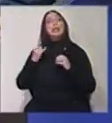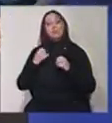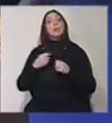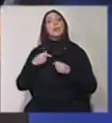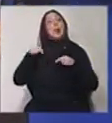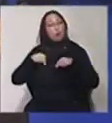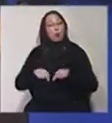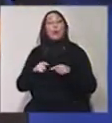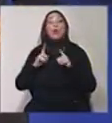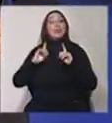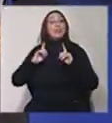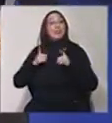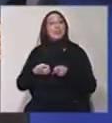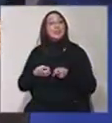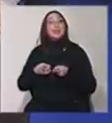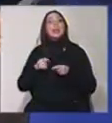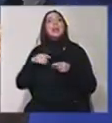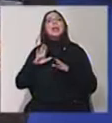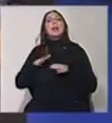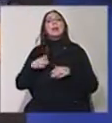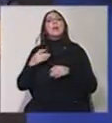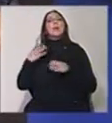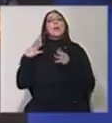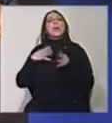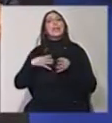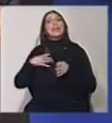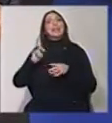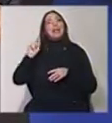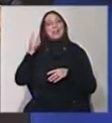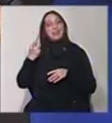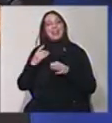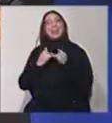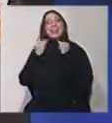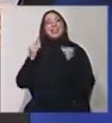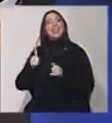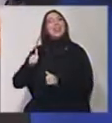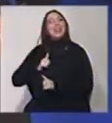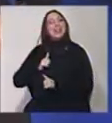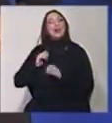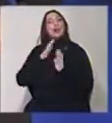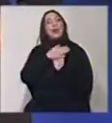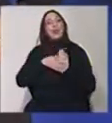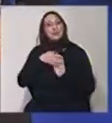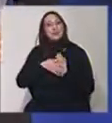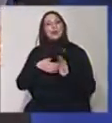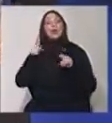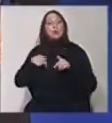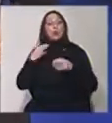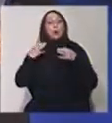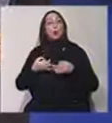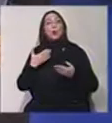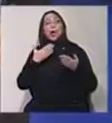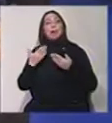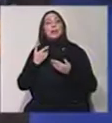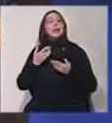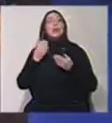hoy además, ¿no? Se conmemora la Batalla de las Piedras, Día de Ejército Nacional, y justamente vamos a hablar de un tema que está